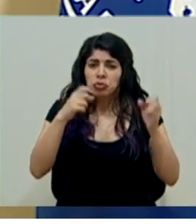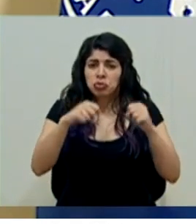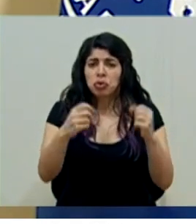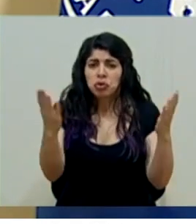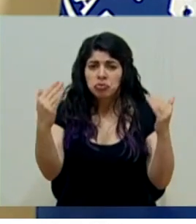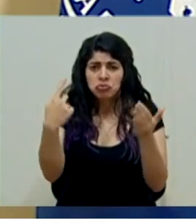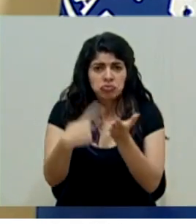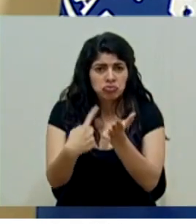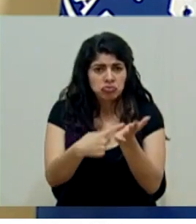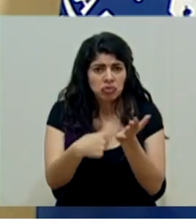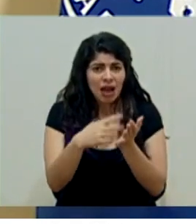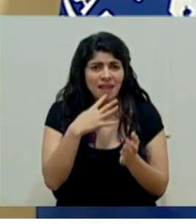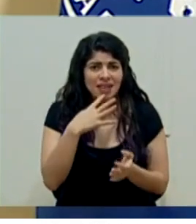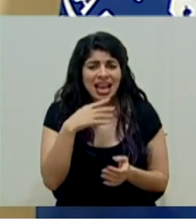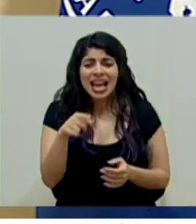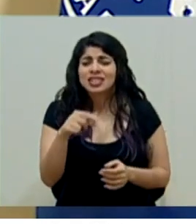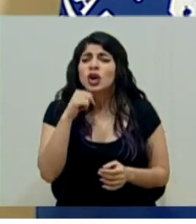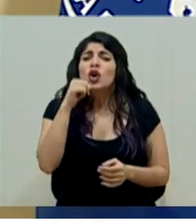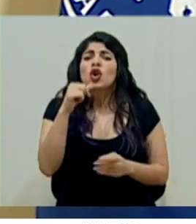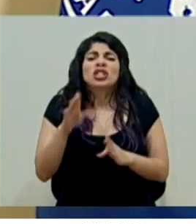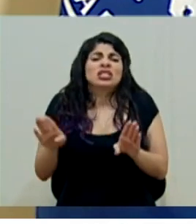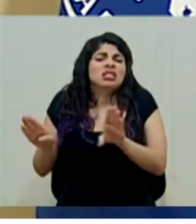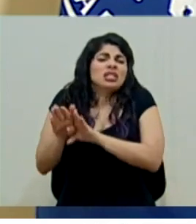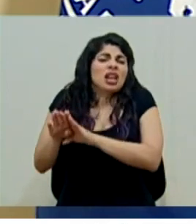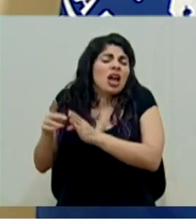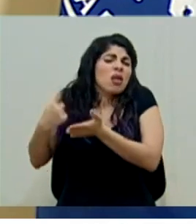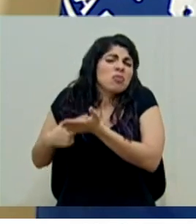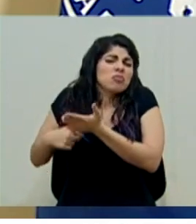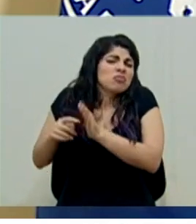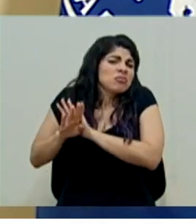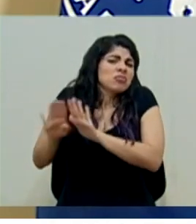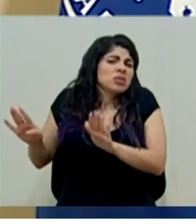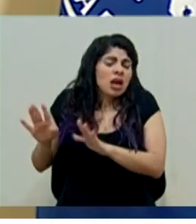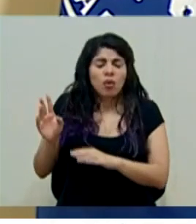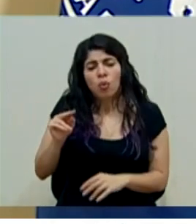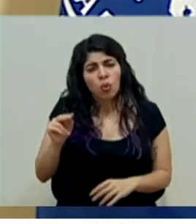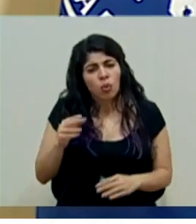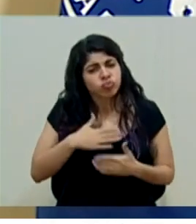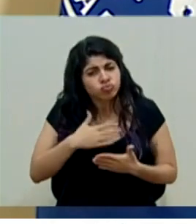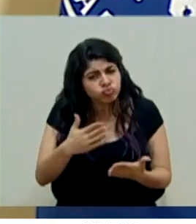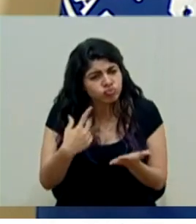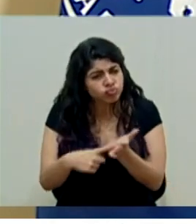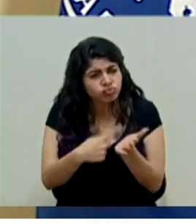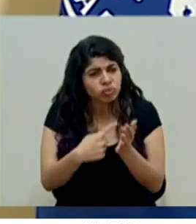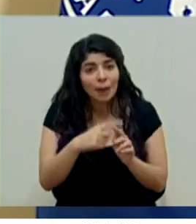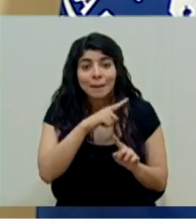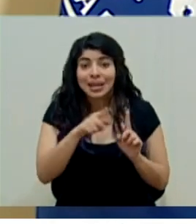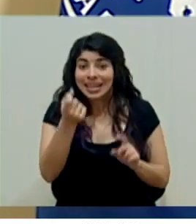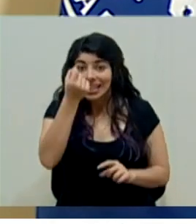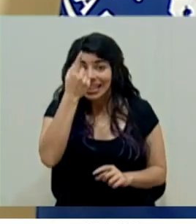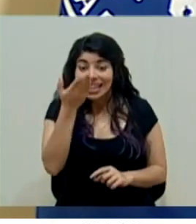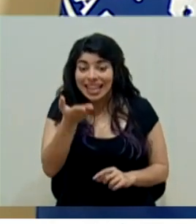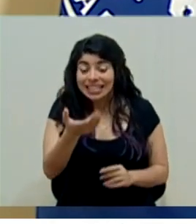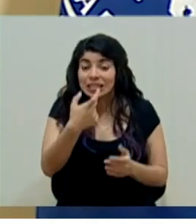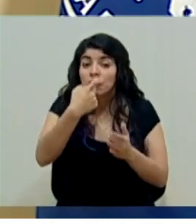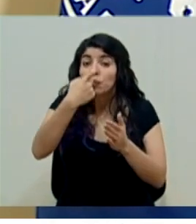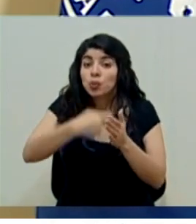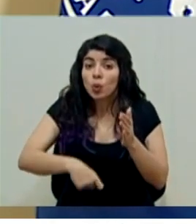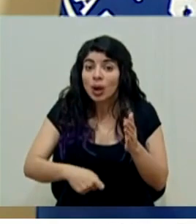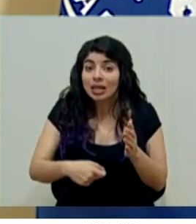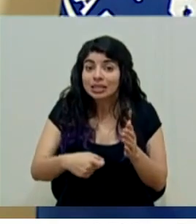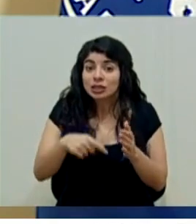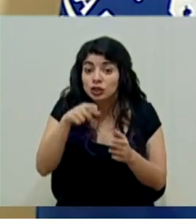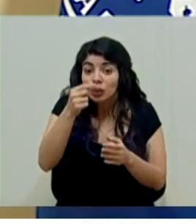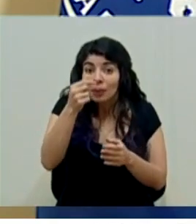es una discusión cerrada, pero entendiendo que ese impuesto tiene un